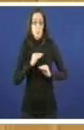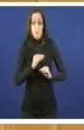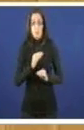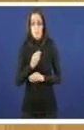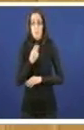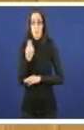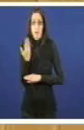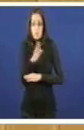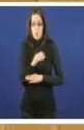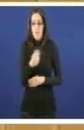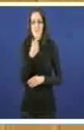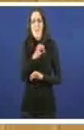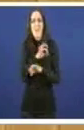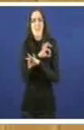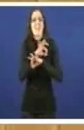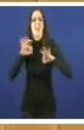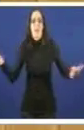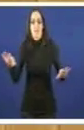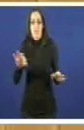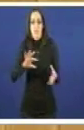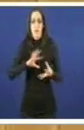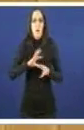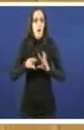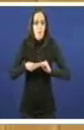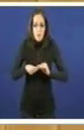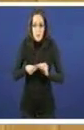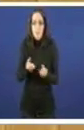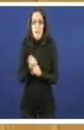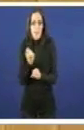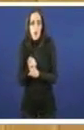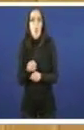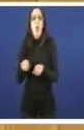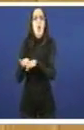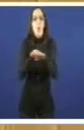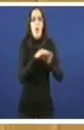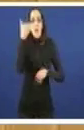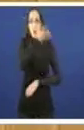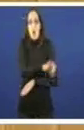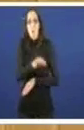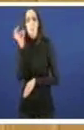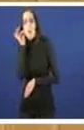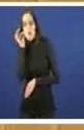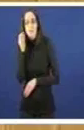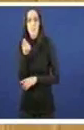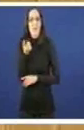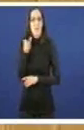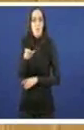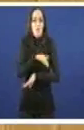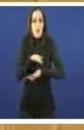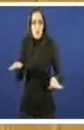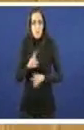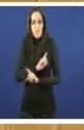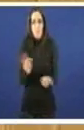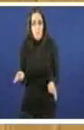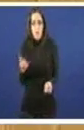nada de nada nin de conciliar nin de igualdade entre mulleres e homens nada de precios e nada de traspasar a educación